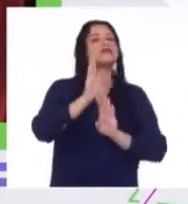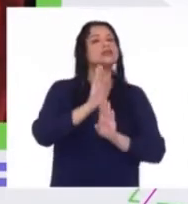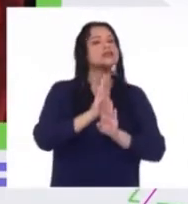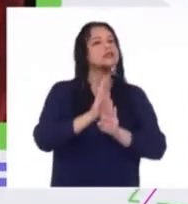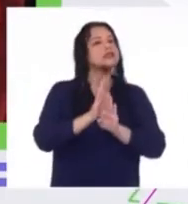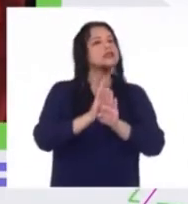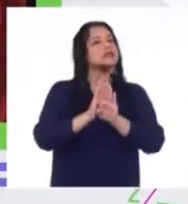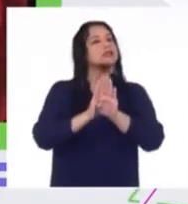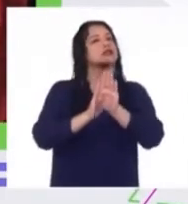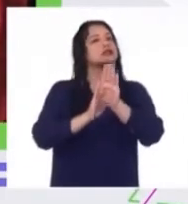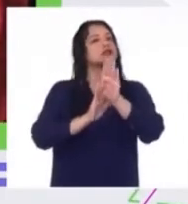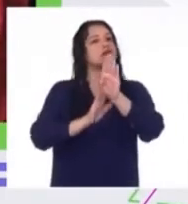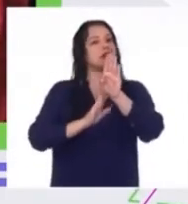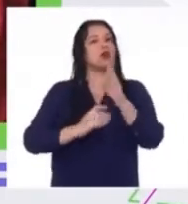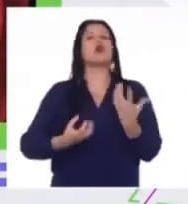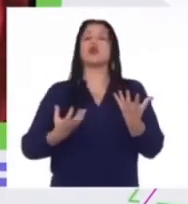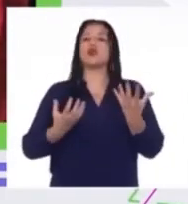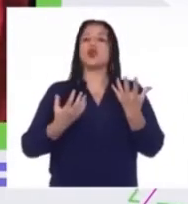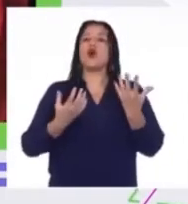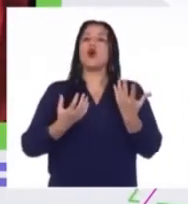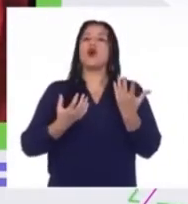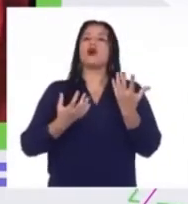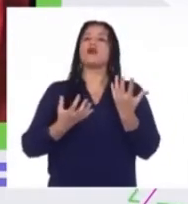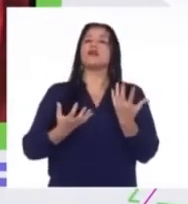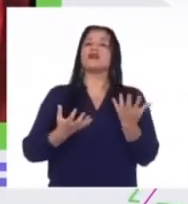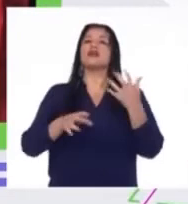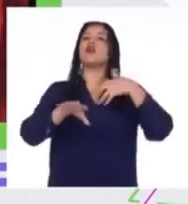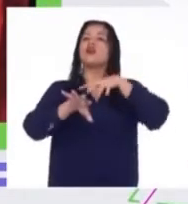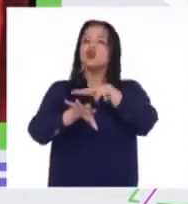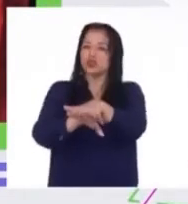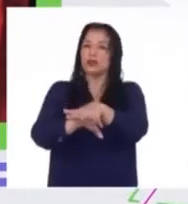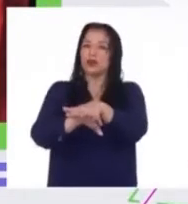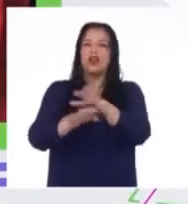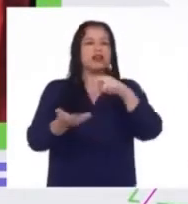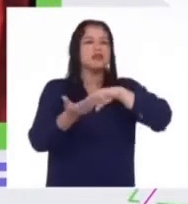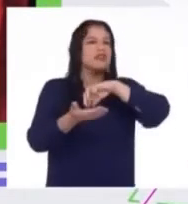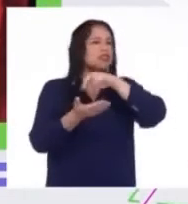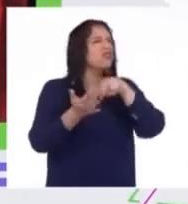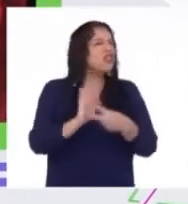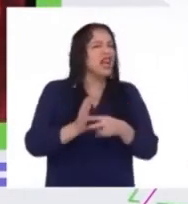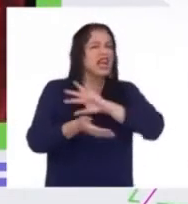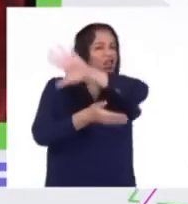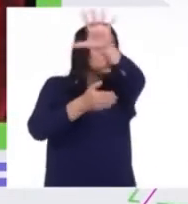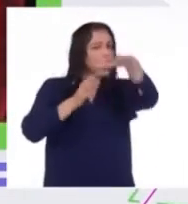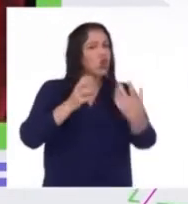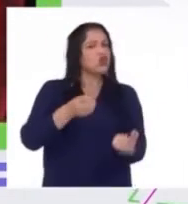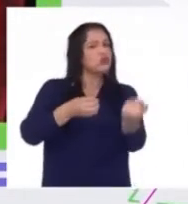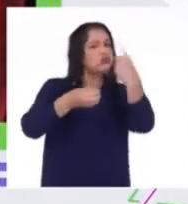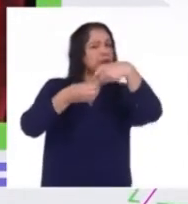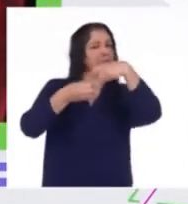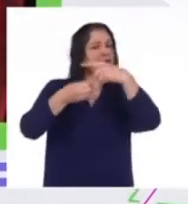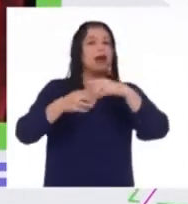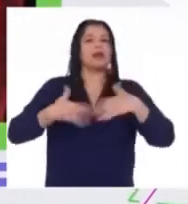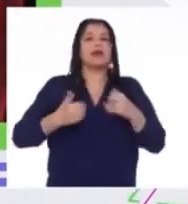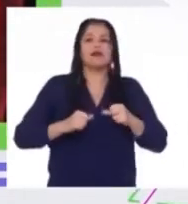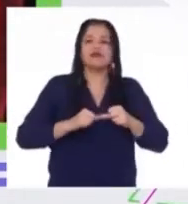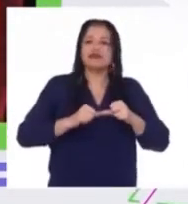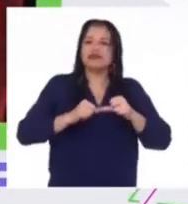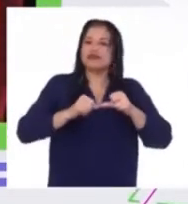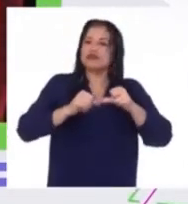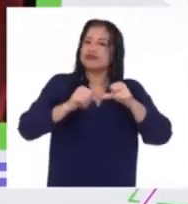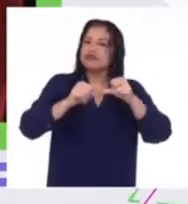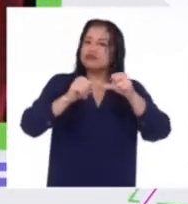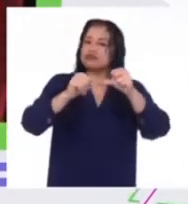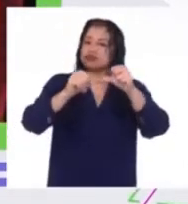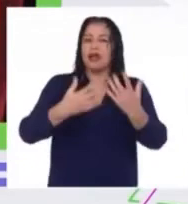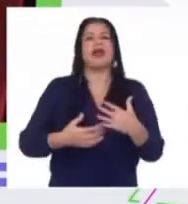desarrollo que sea inclusivo, vale decir que nos tome en cuenta a todos, y que sea sostenible, que se